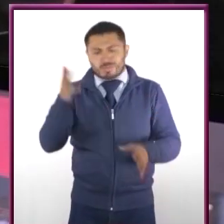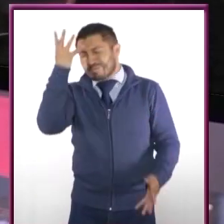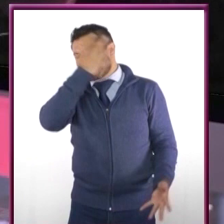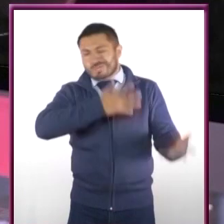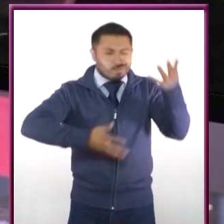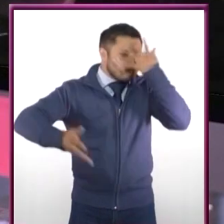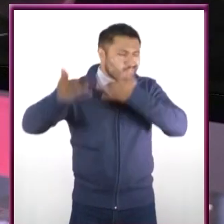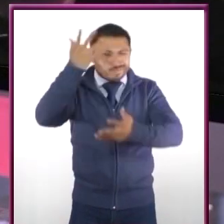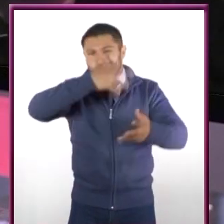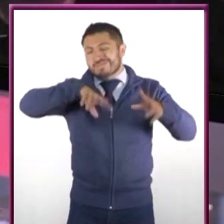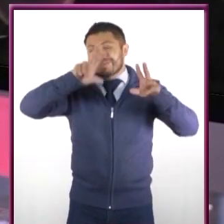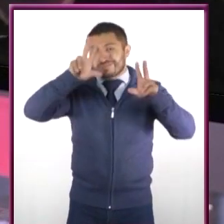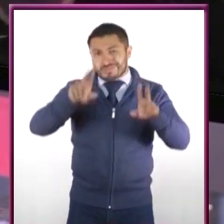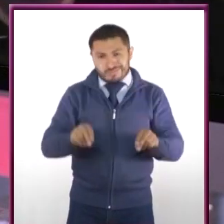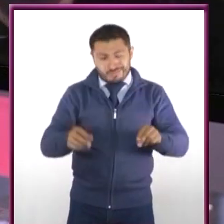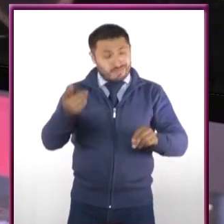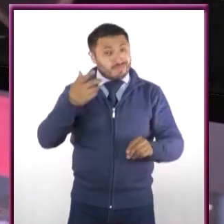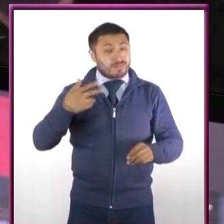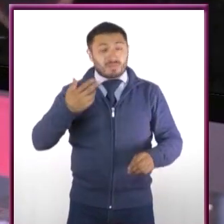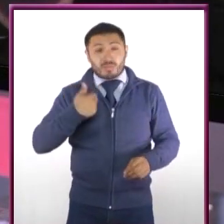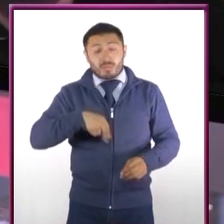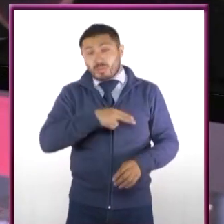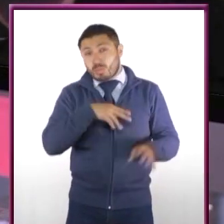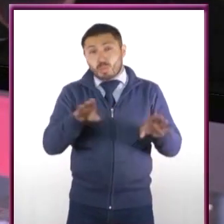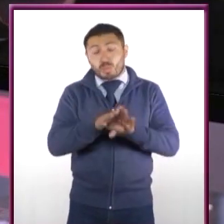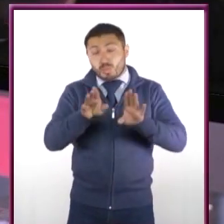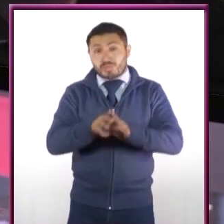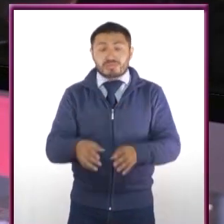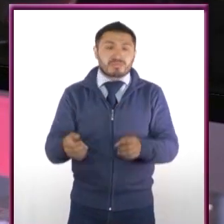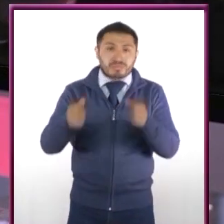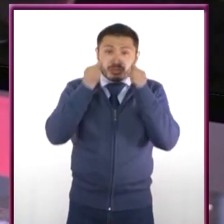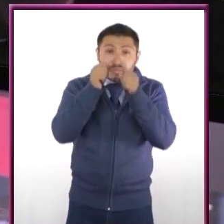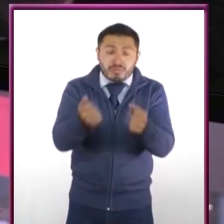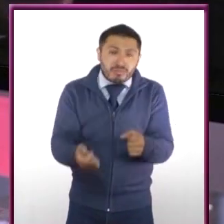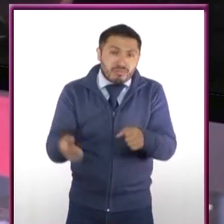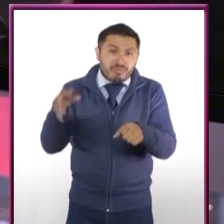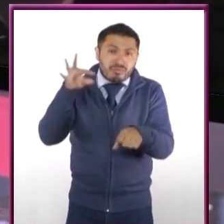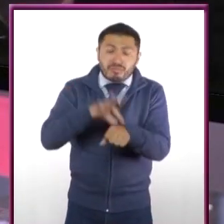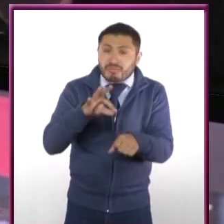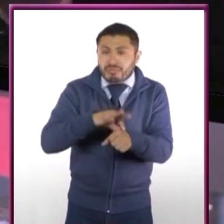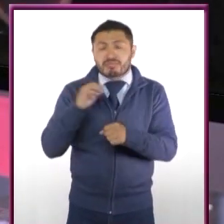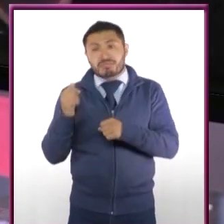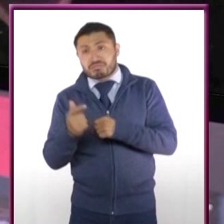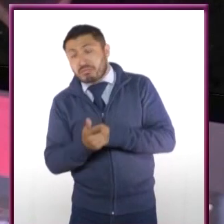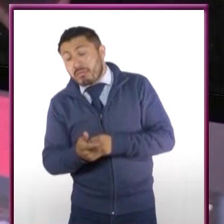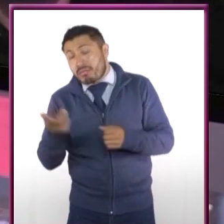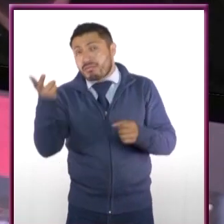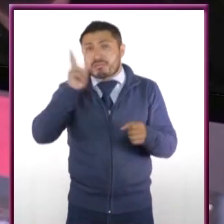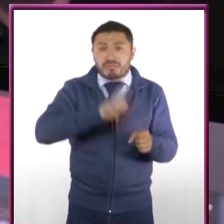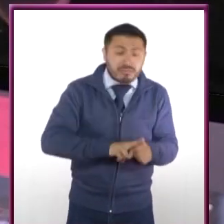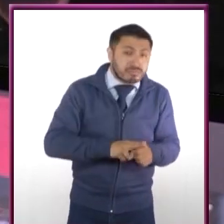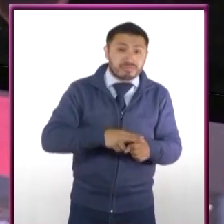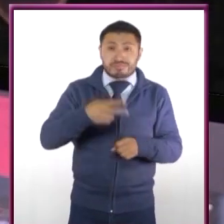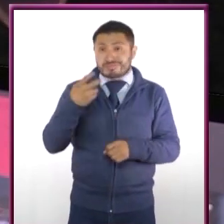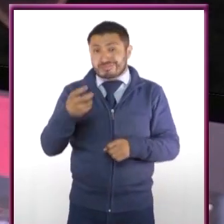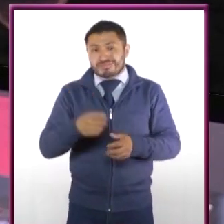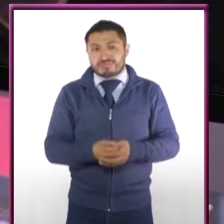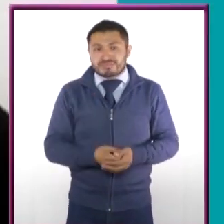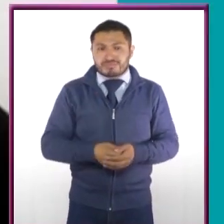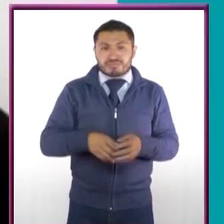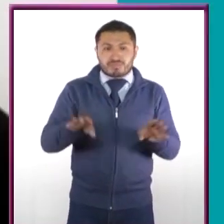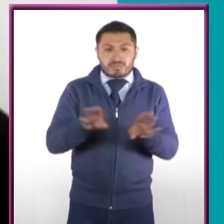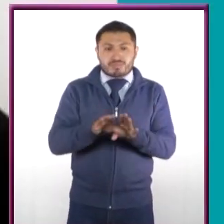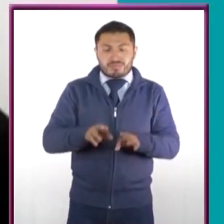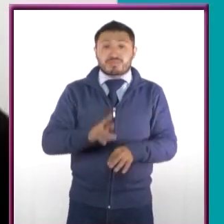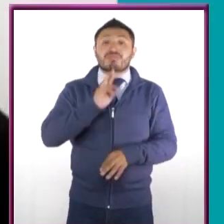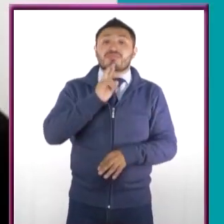de confusiones, creyendo que nosotros brindamos con algún servicio médico o de algún servicio de hospitalización,